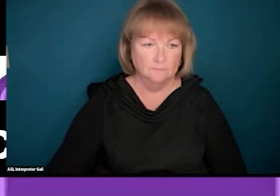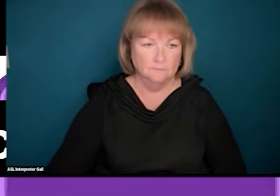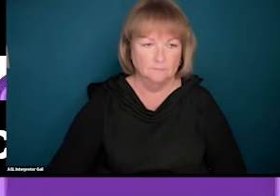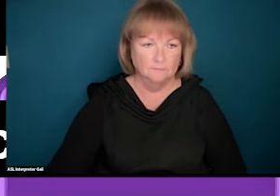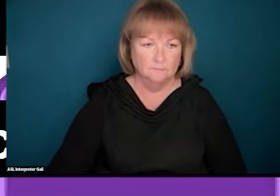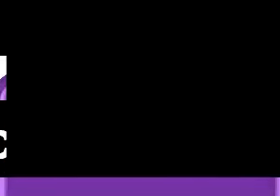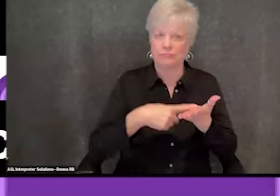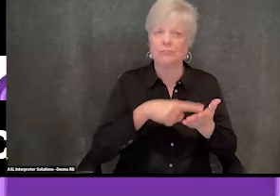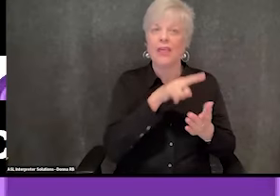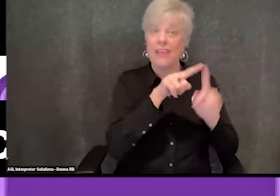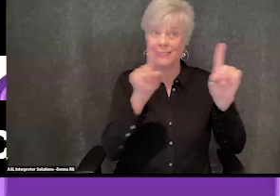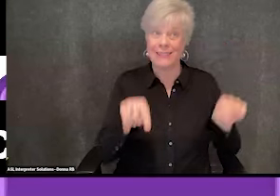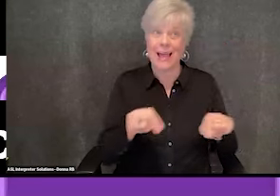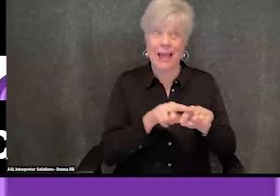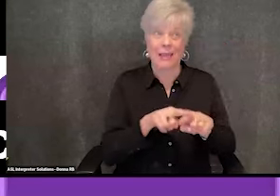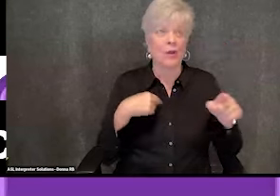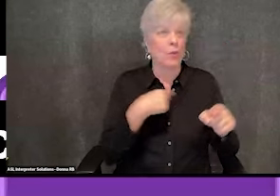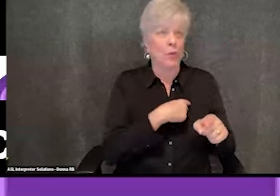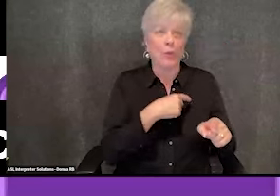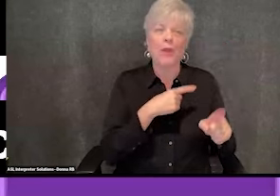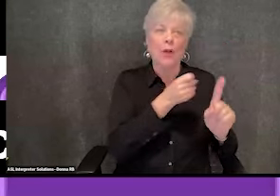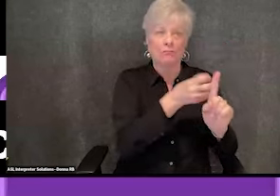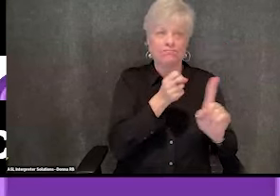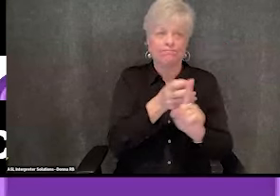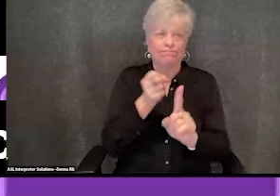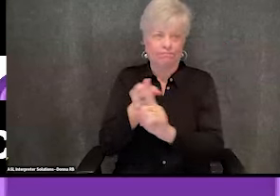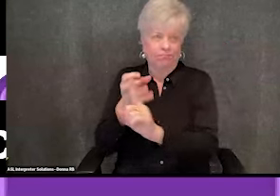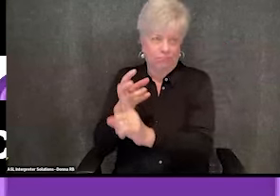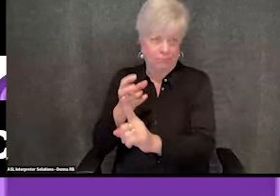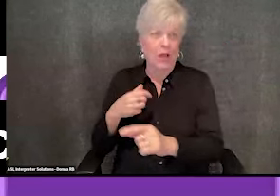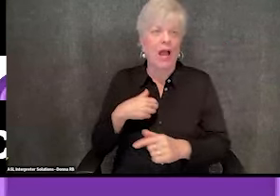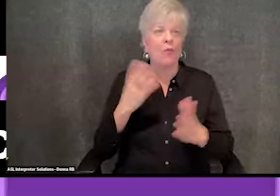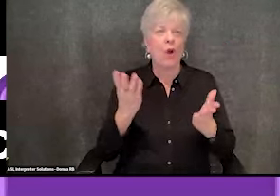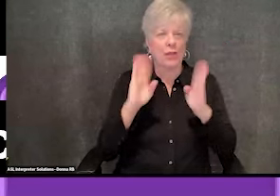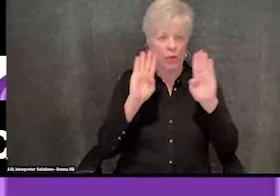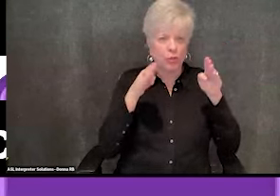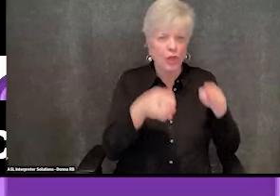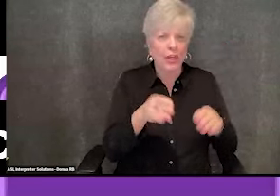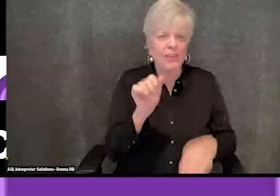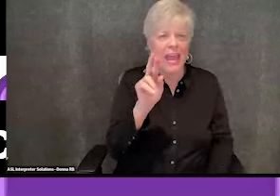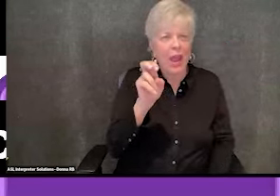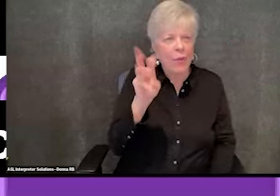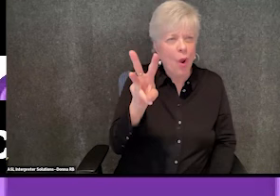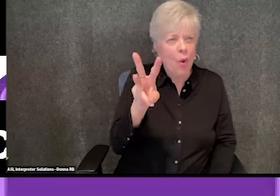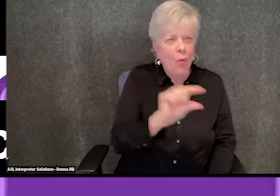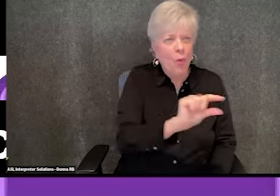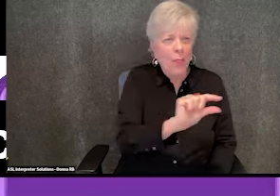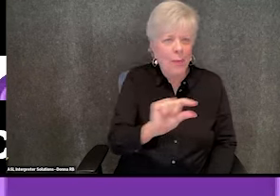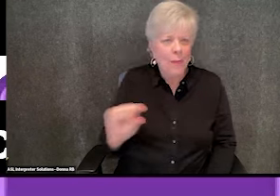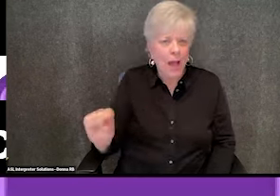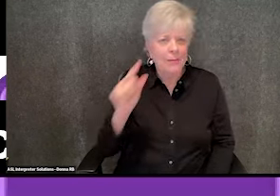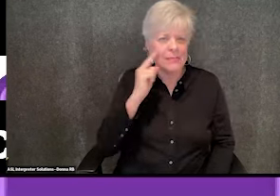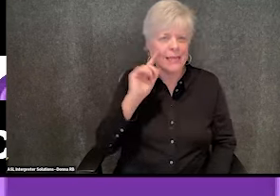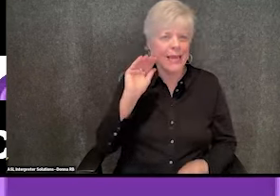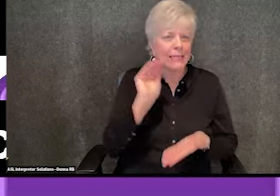de cosas administrativas. Vamos a pasar un poco de tiempo en este dispositivo.